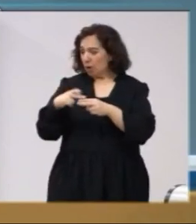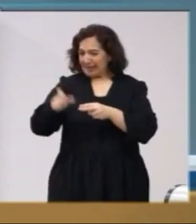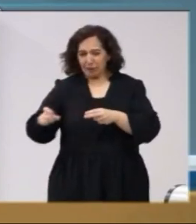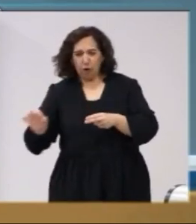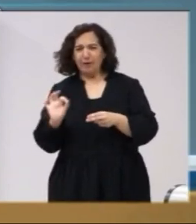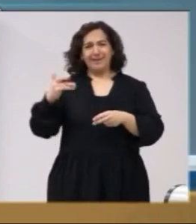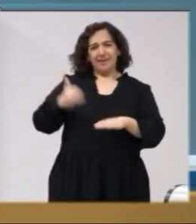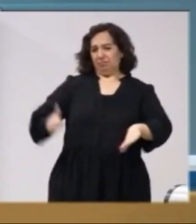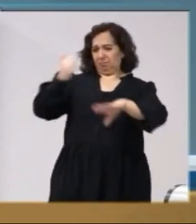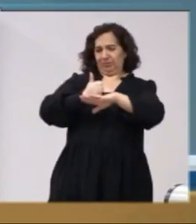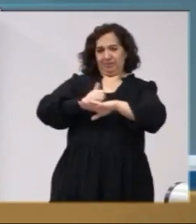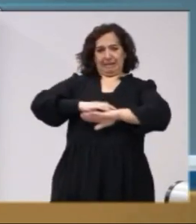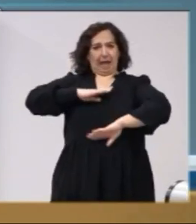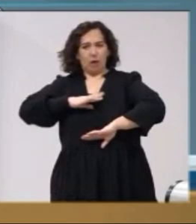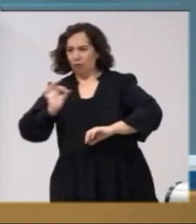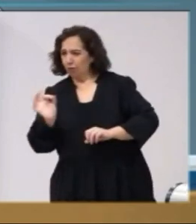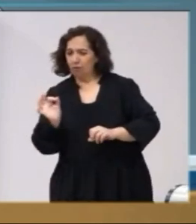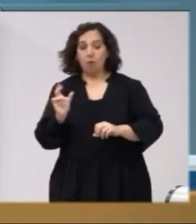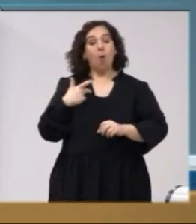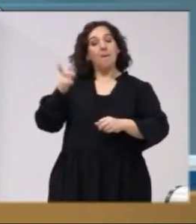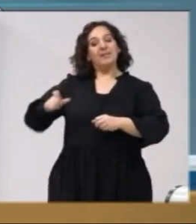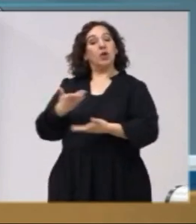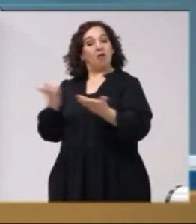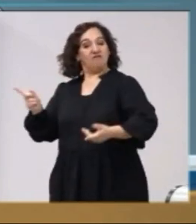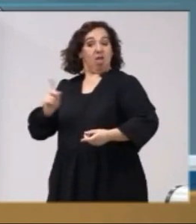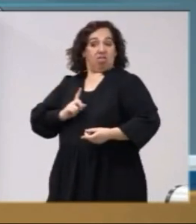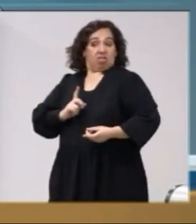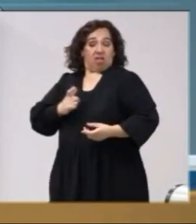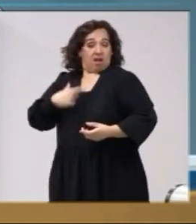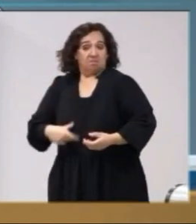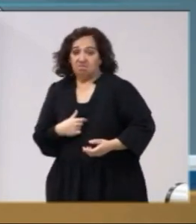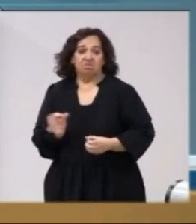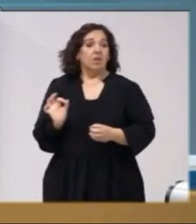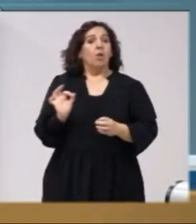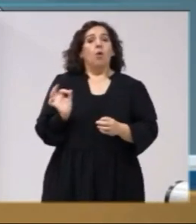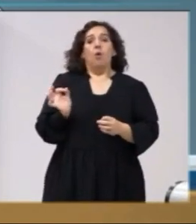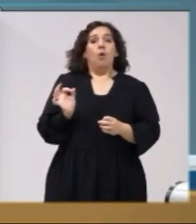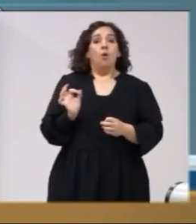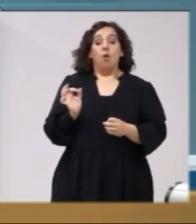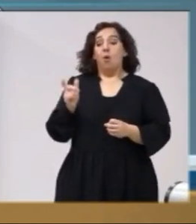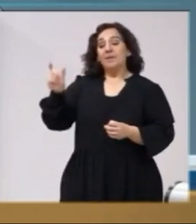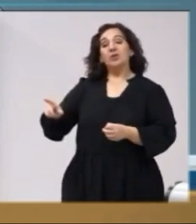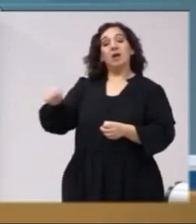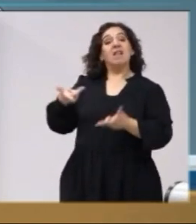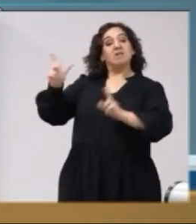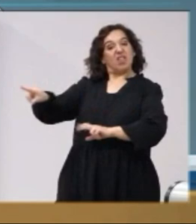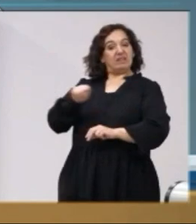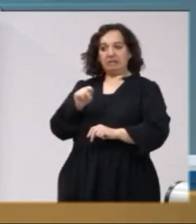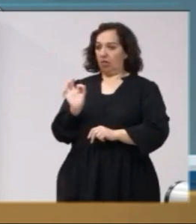cargo, ninguna persona de confianza, ninguna persona de libre